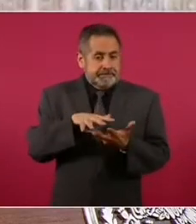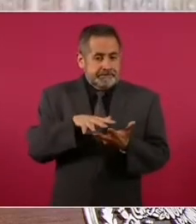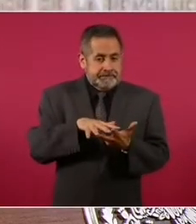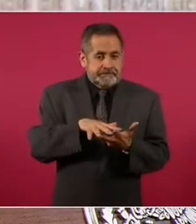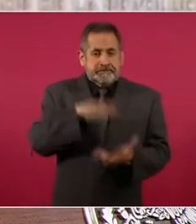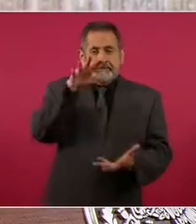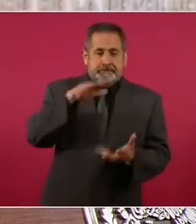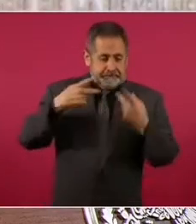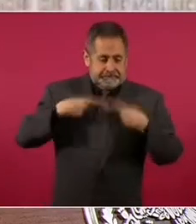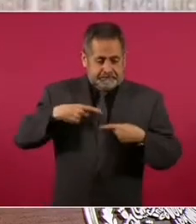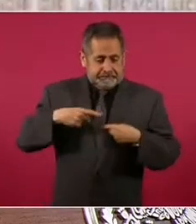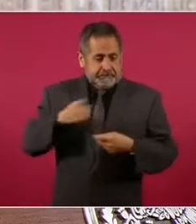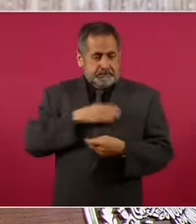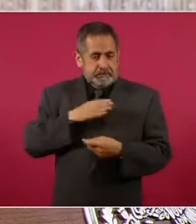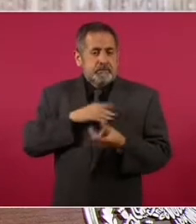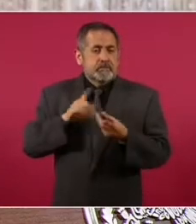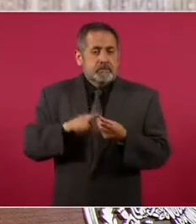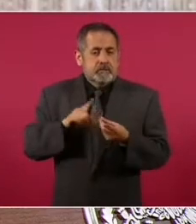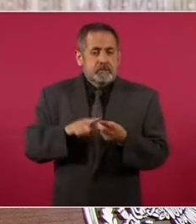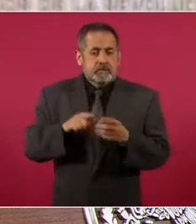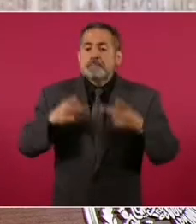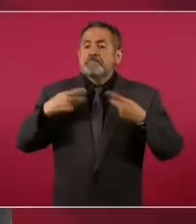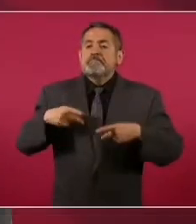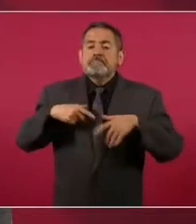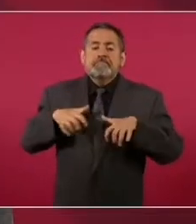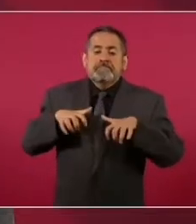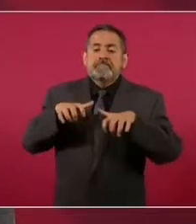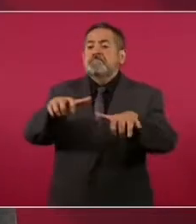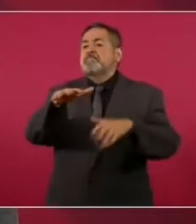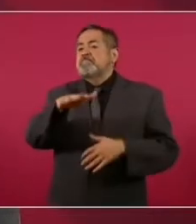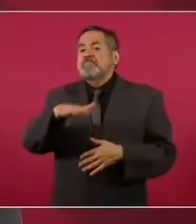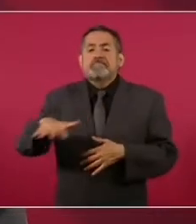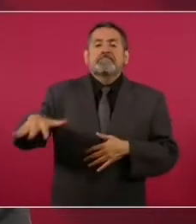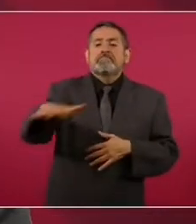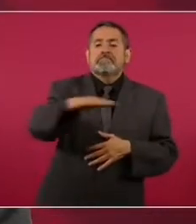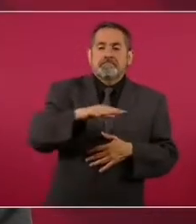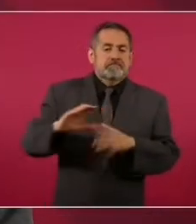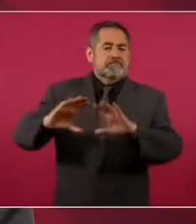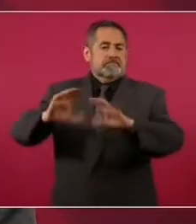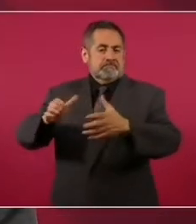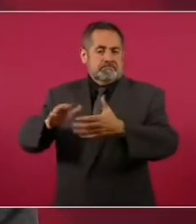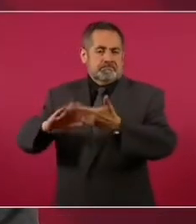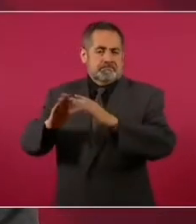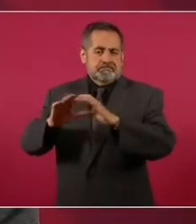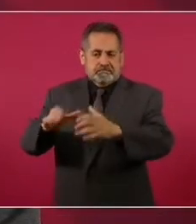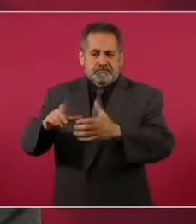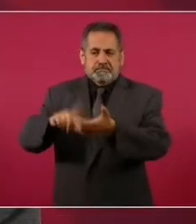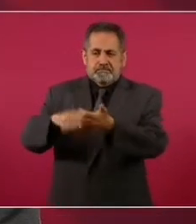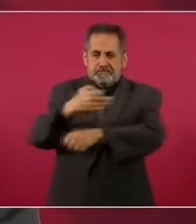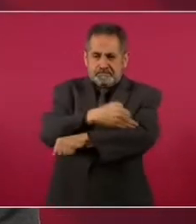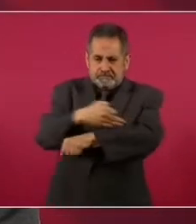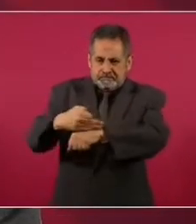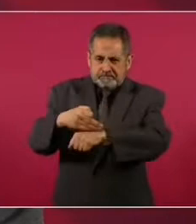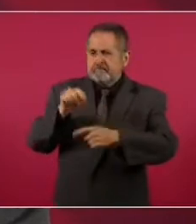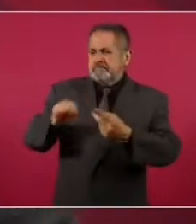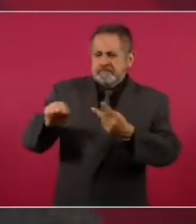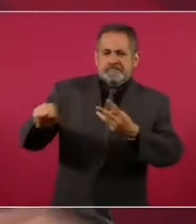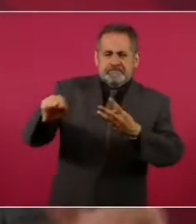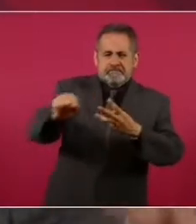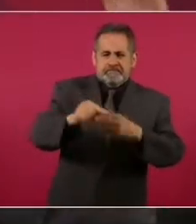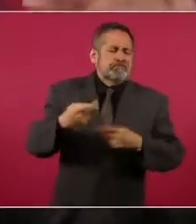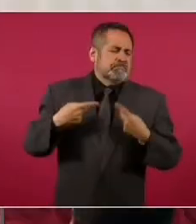Donde está la mayoría de gente buena es en el pueblo, en las comunidades, en la